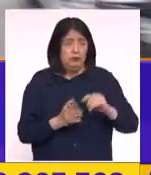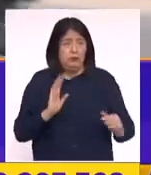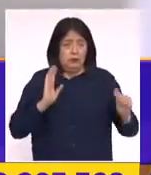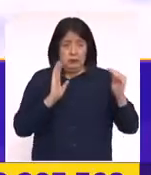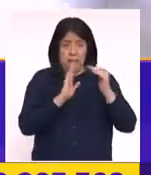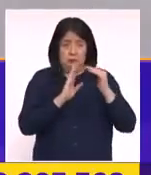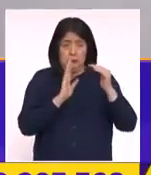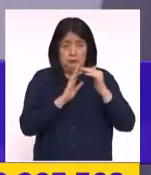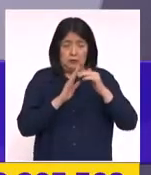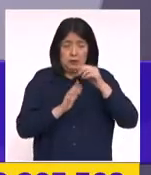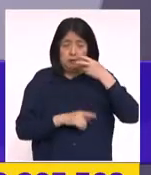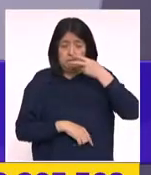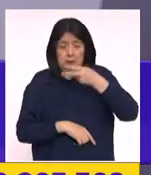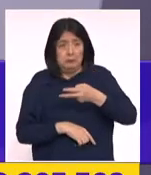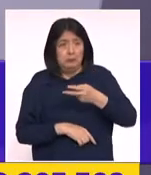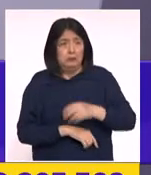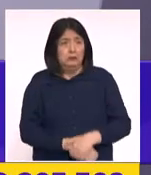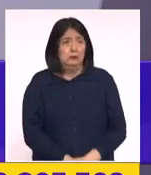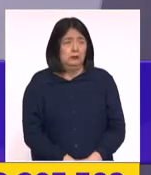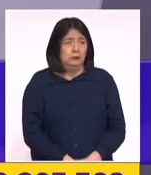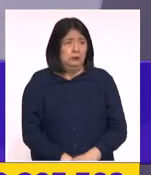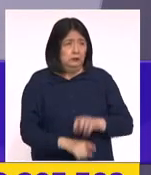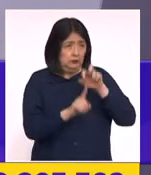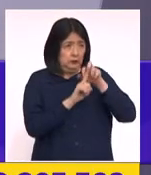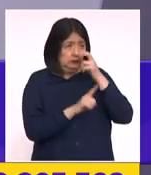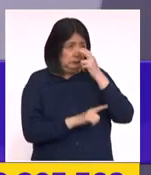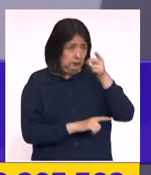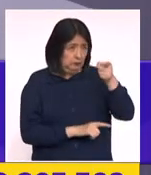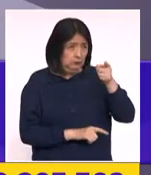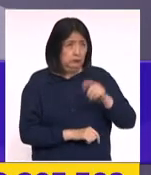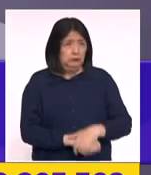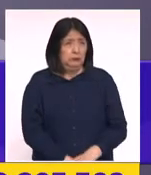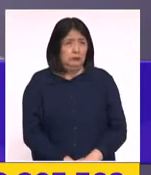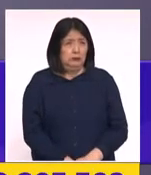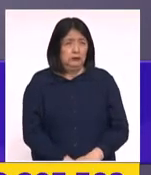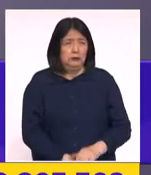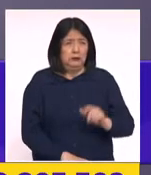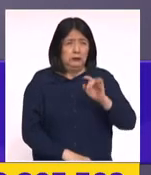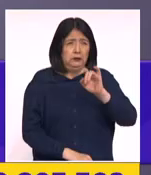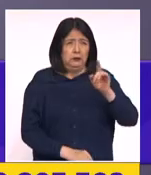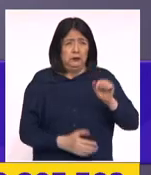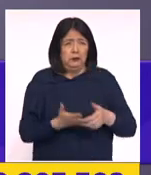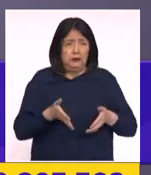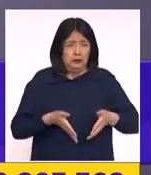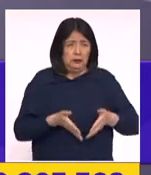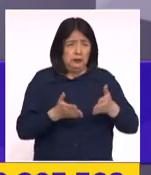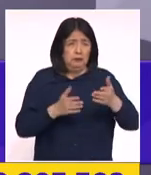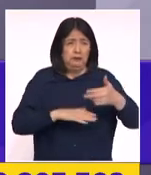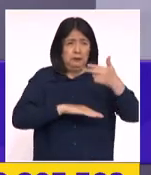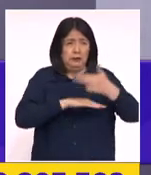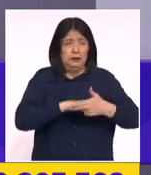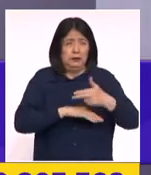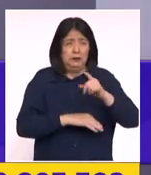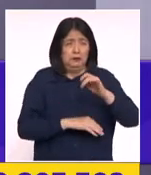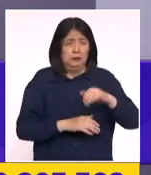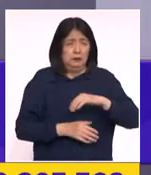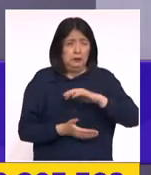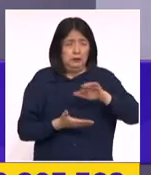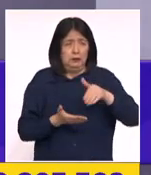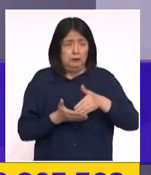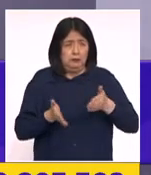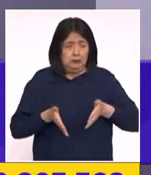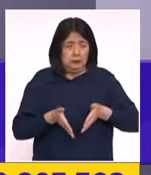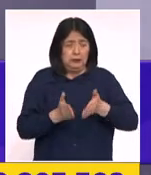su vivienda. Ahí tenemos Generación 90 AL, altura paradero Gloria, carretera central. Sí,